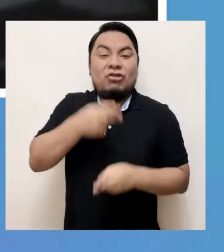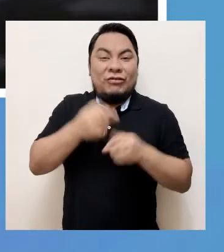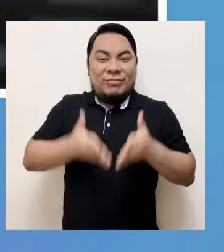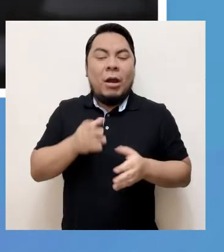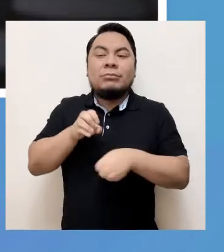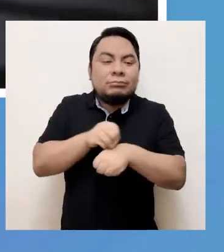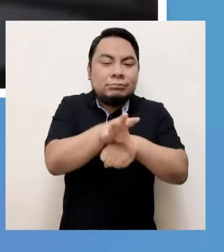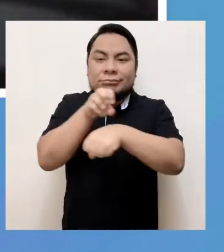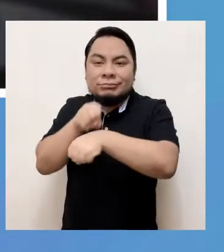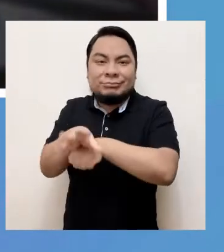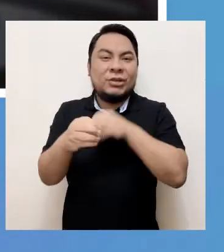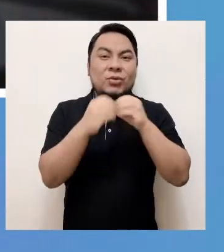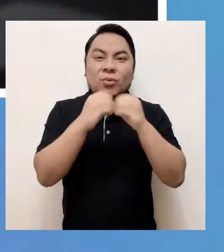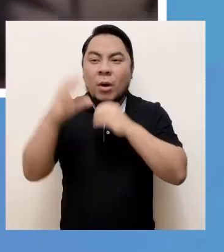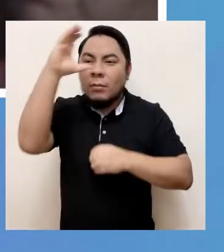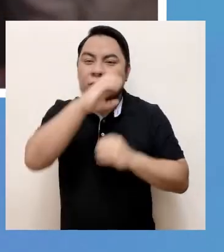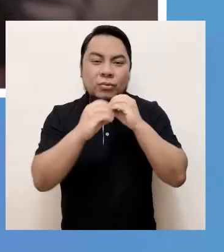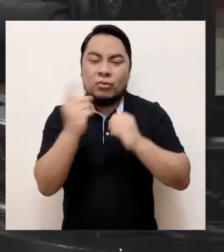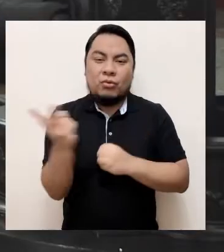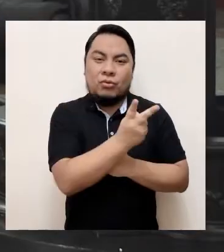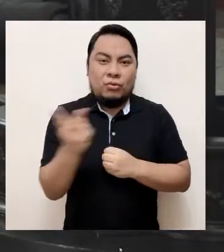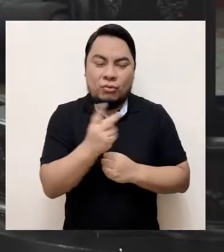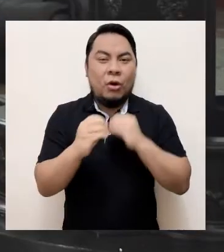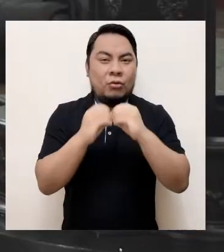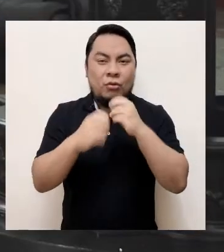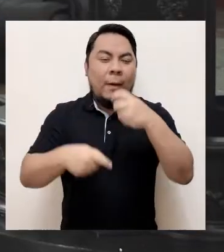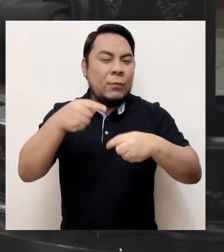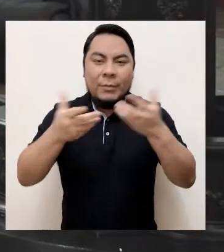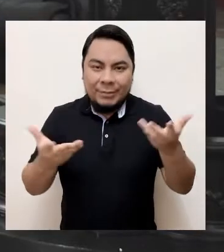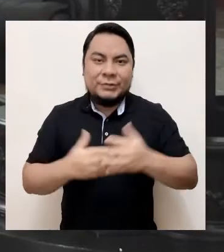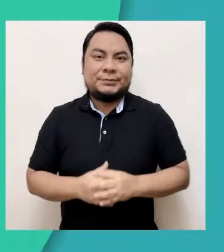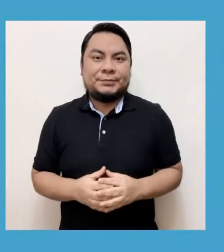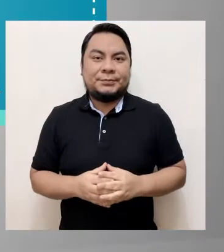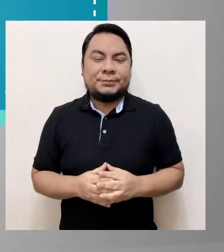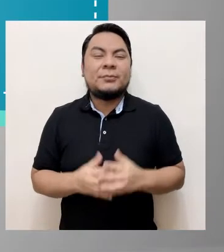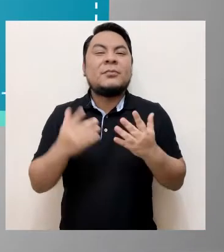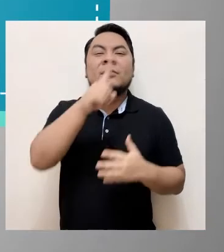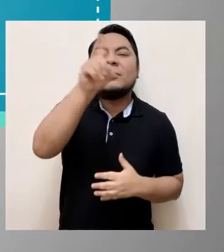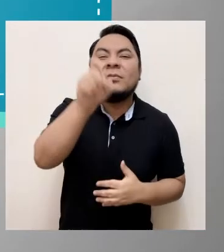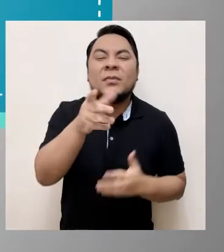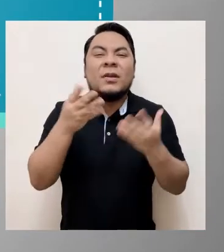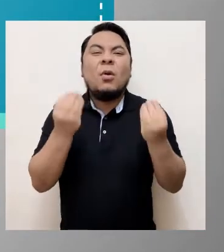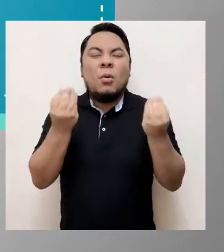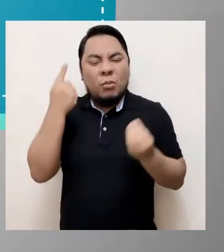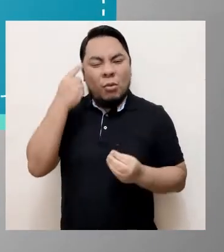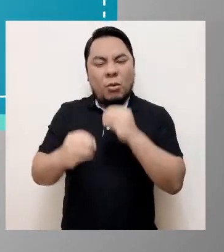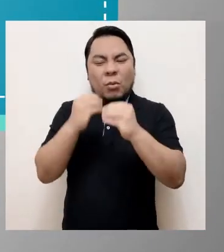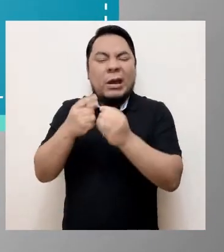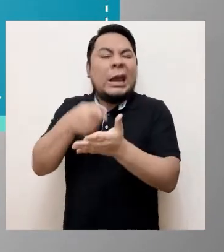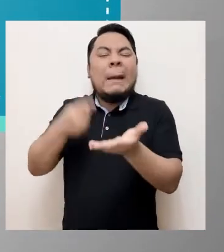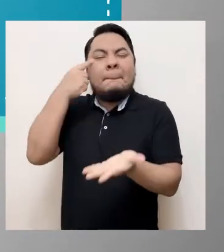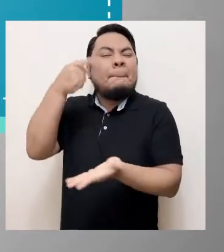llamado conciliador les asista en la búsqueda de solución consensual de su conflicto. ¿Qué consigues con la